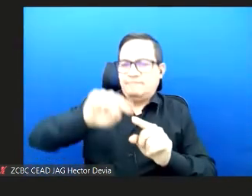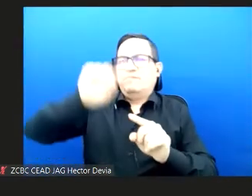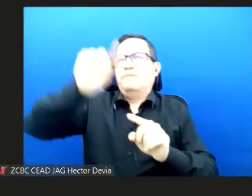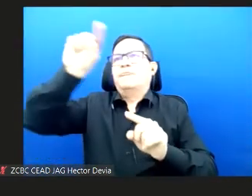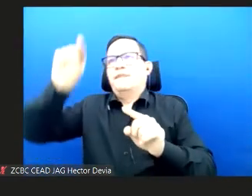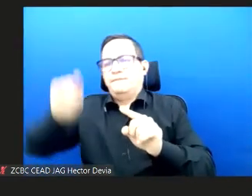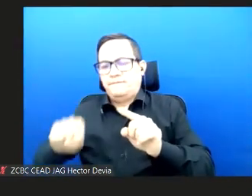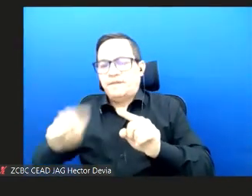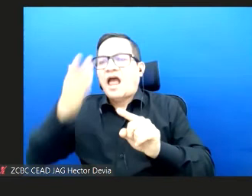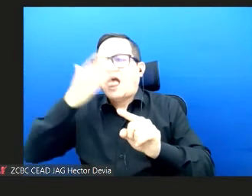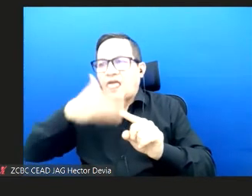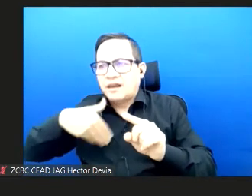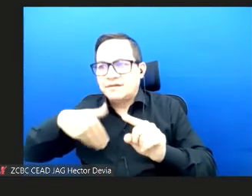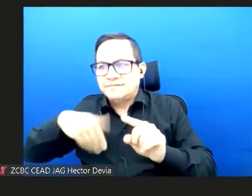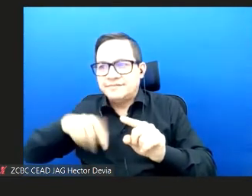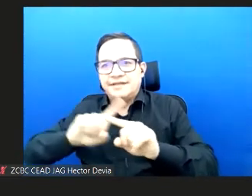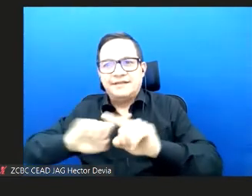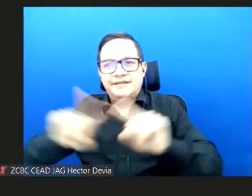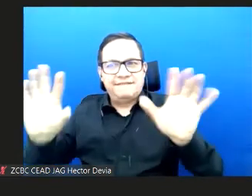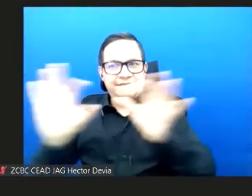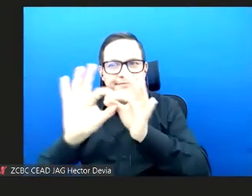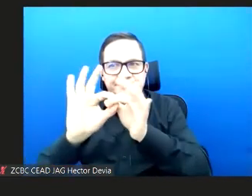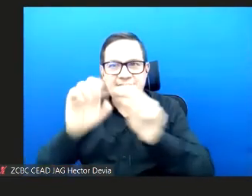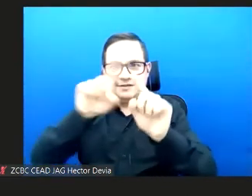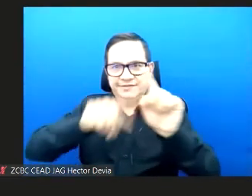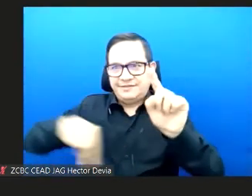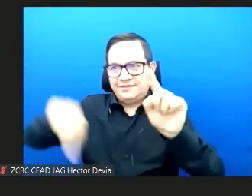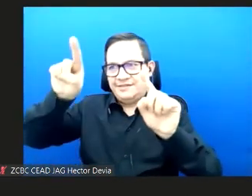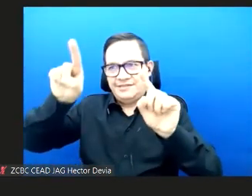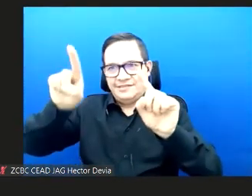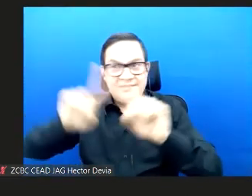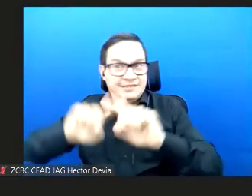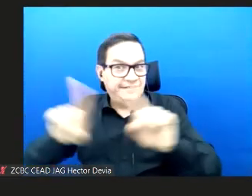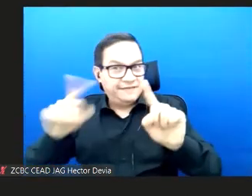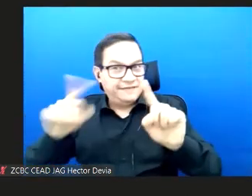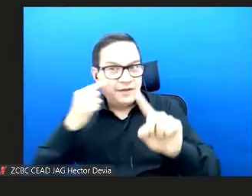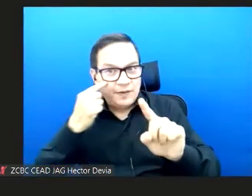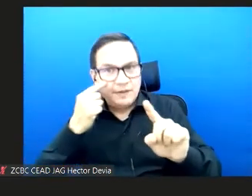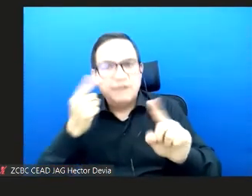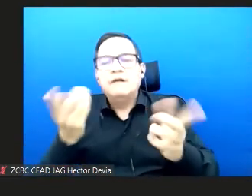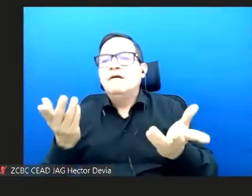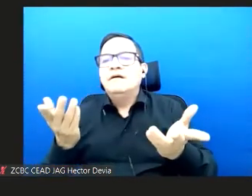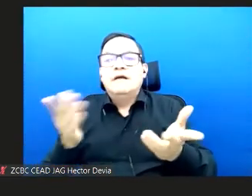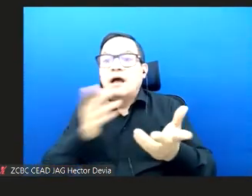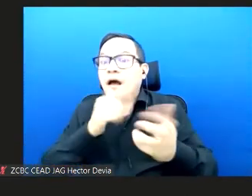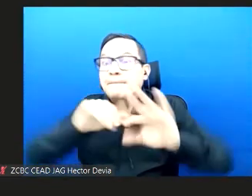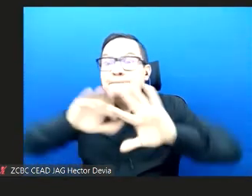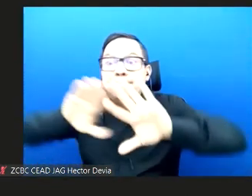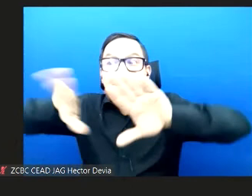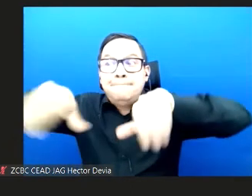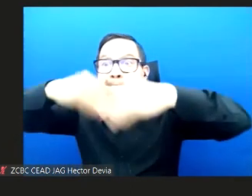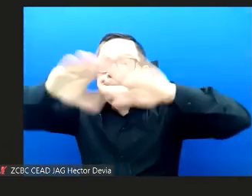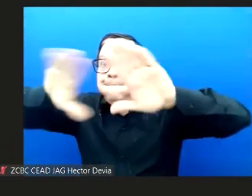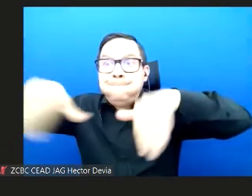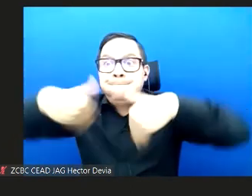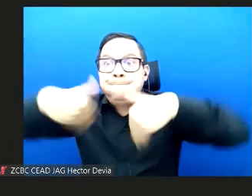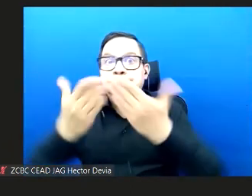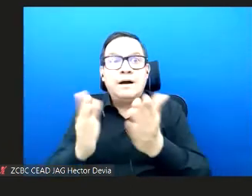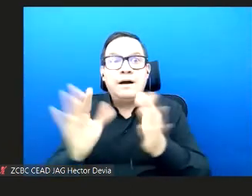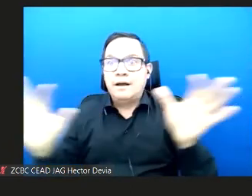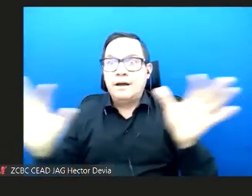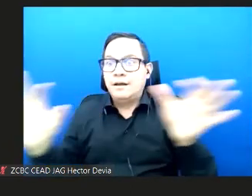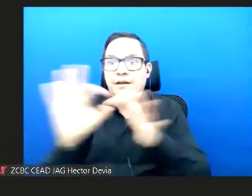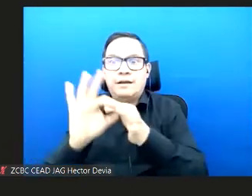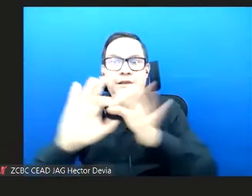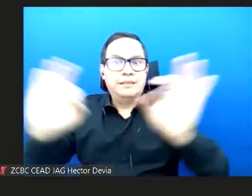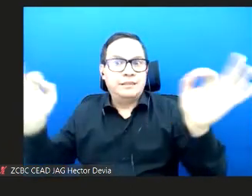Bien, cuando los conjuntos no tienen elementos en común, la intersección se representa de la siguiente forma. Entonces tenemos los conjuntos